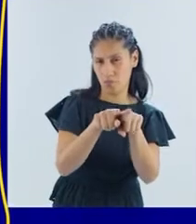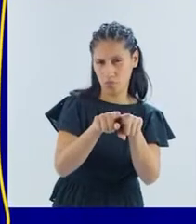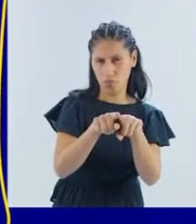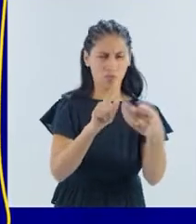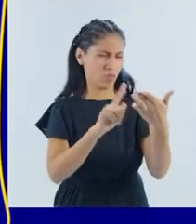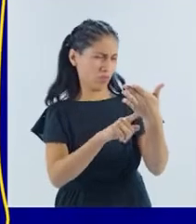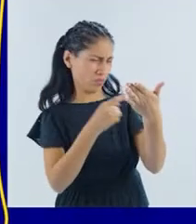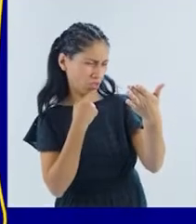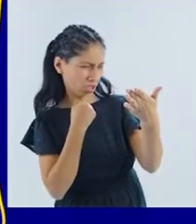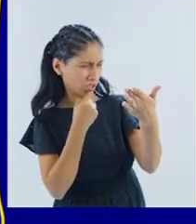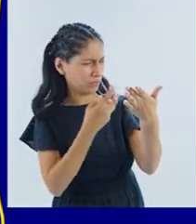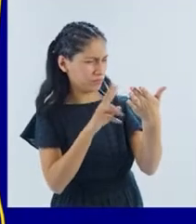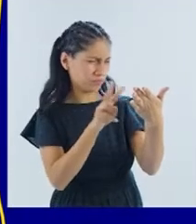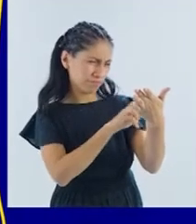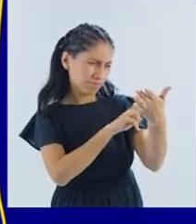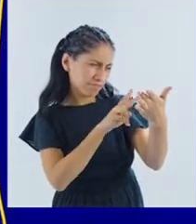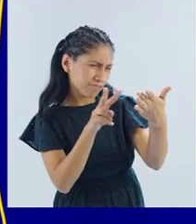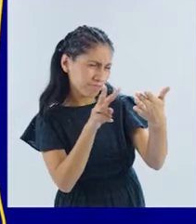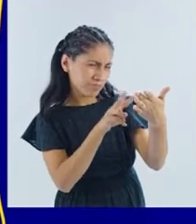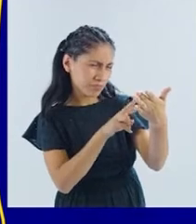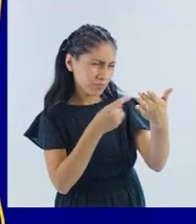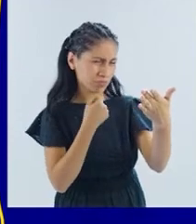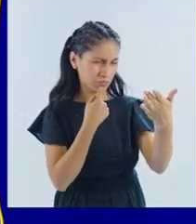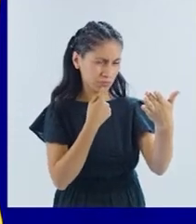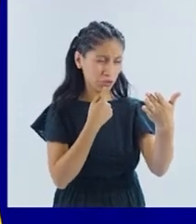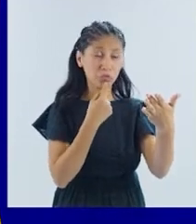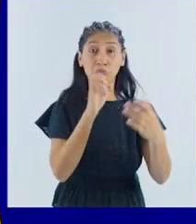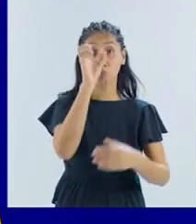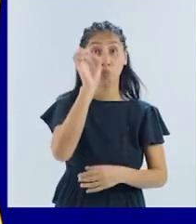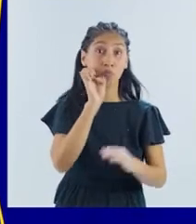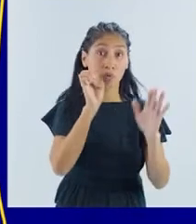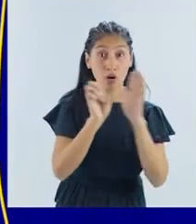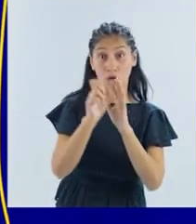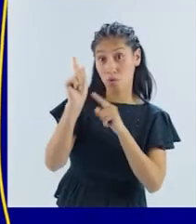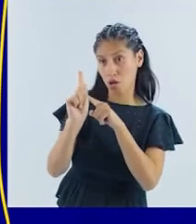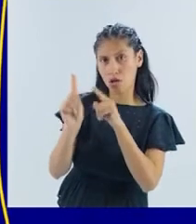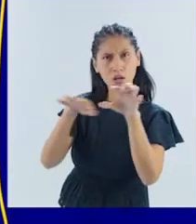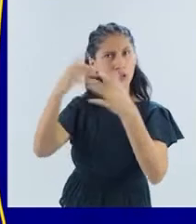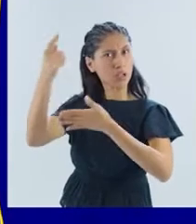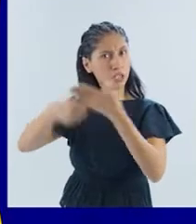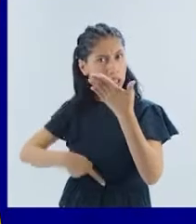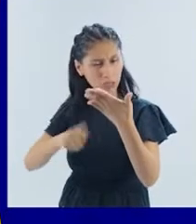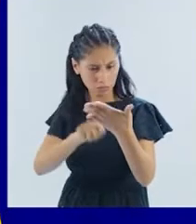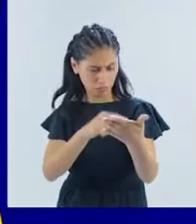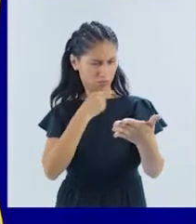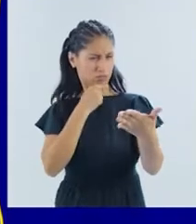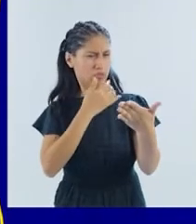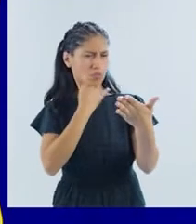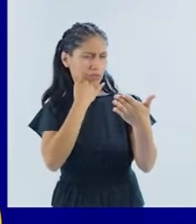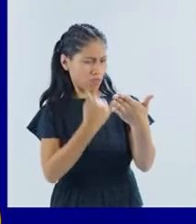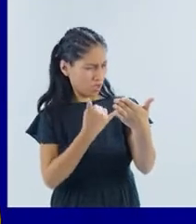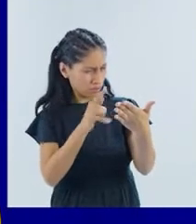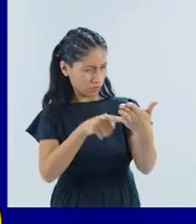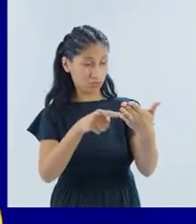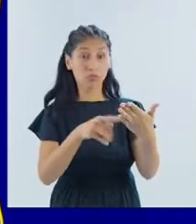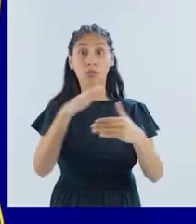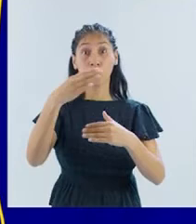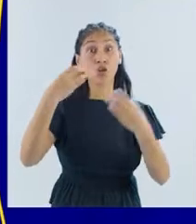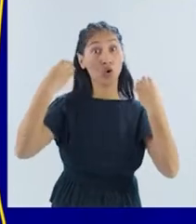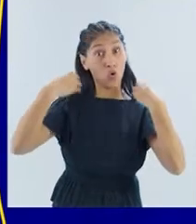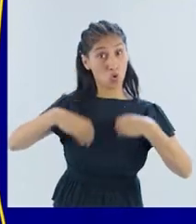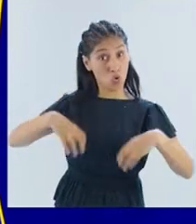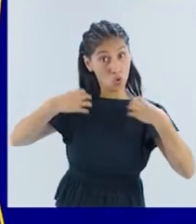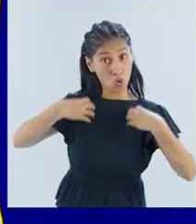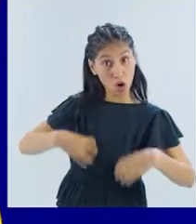suelen exponer una serie de condiciones o restricciones respecto a algún tipo de acción. Lo suelen elaborar los abogados, jueces o